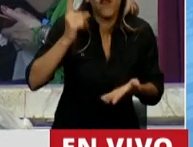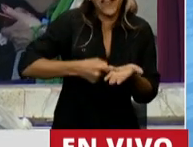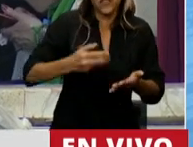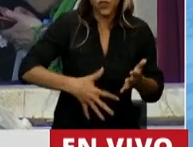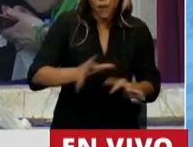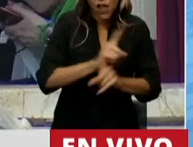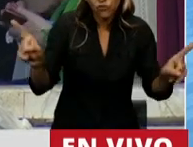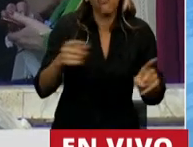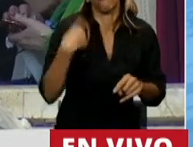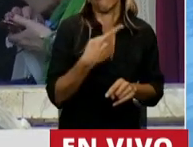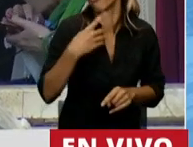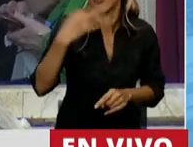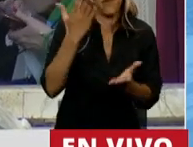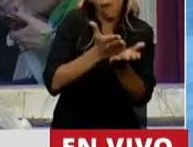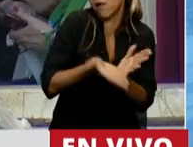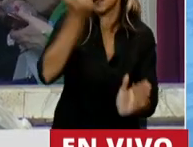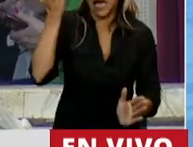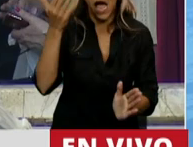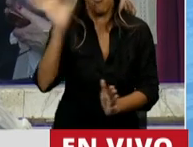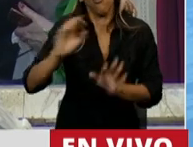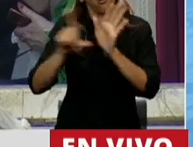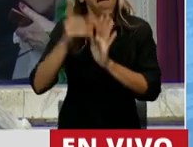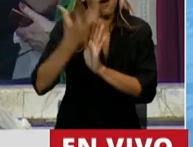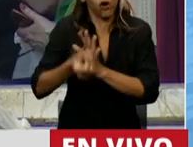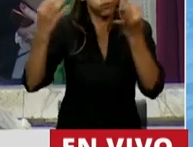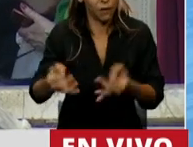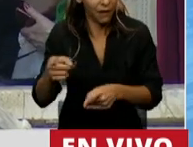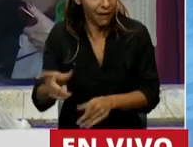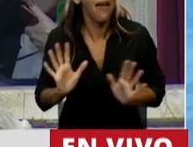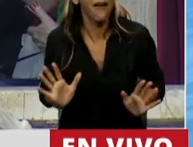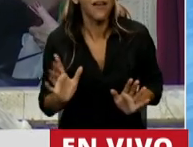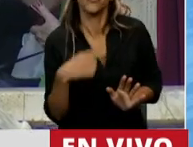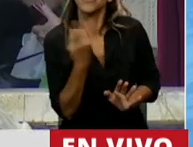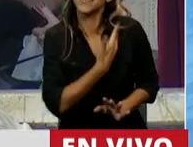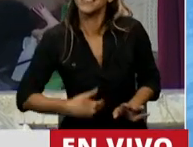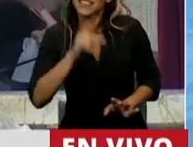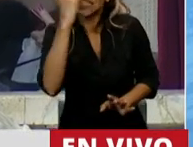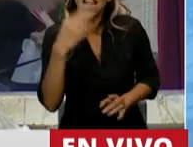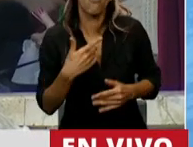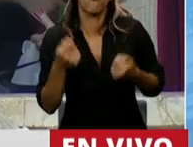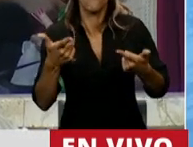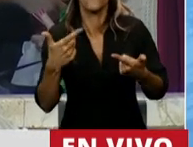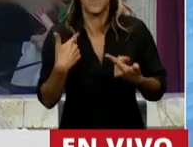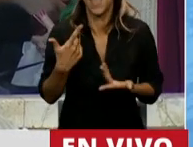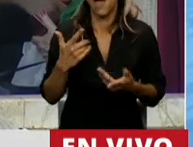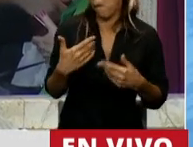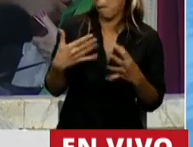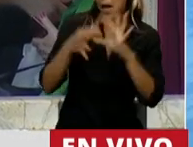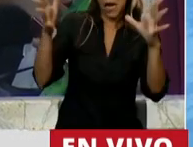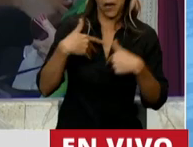embarazo. Lo contrario lleva a afirmar que el Estado no garantiza la autoridad, no garantiza la libertad ni la